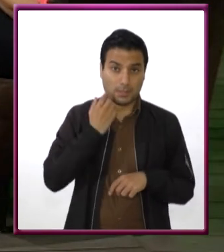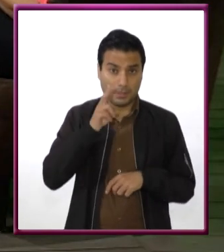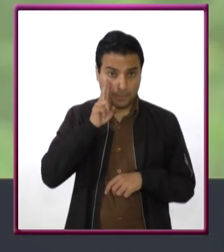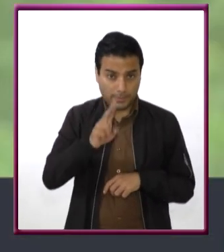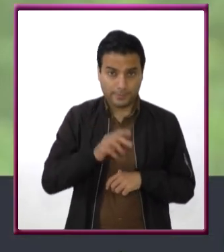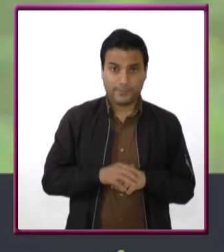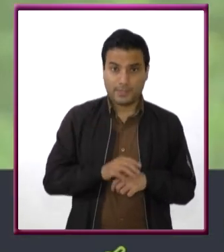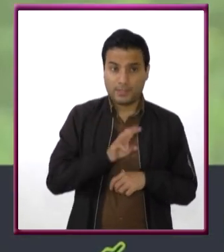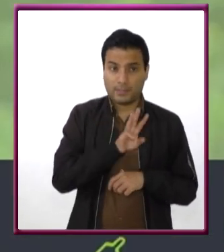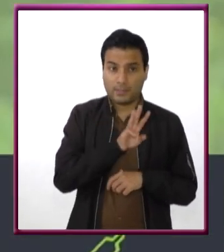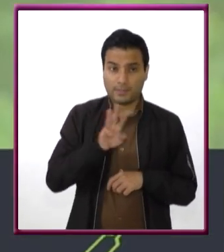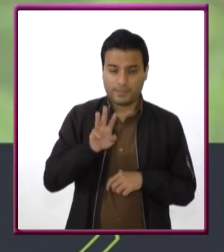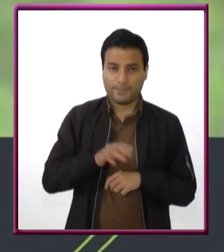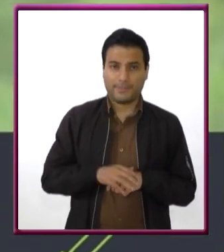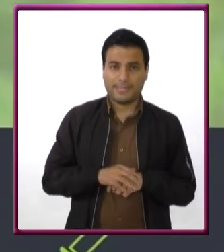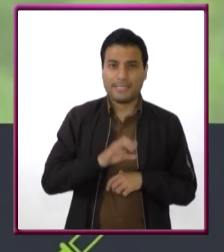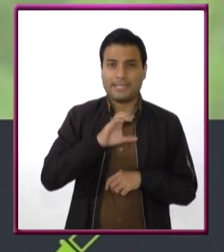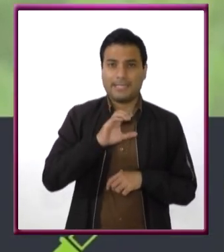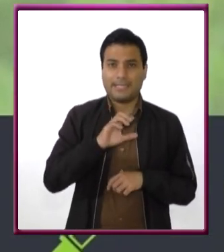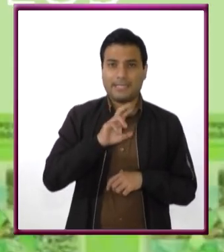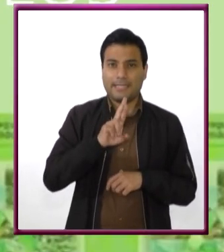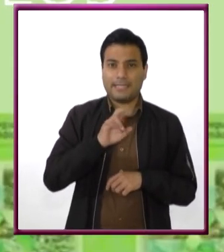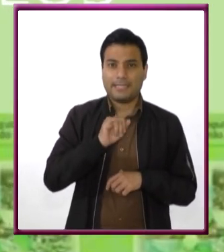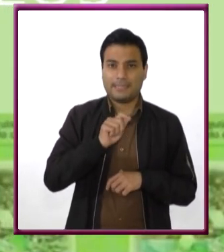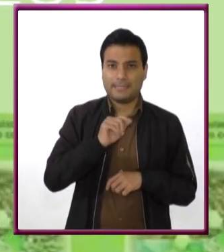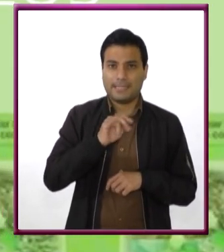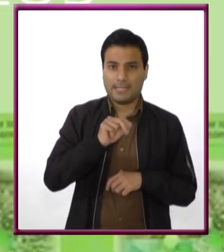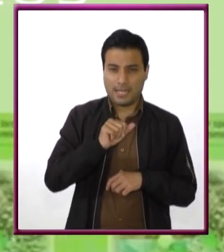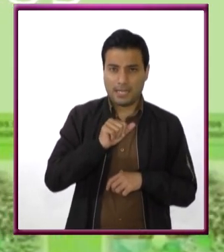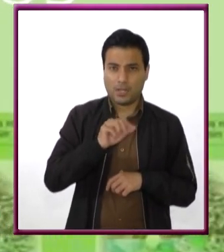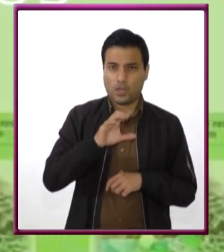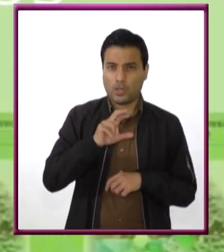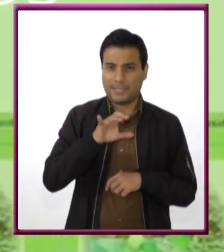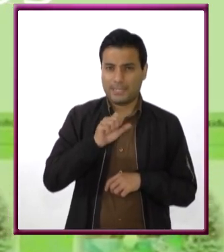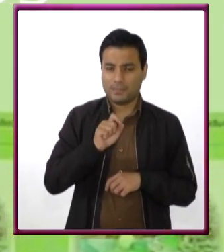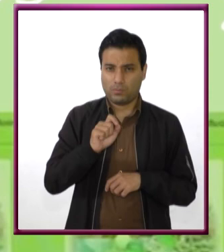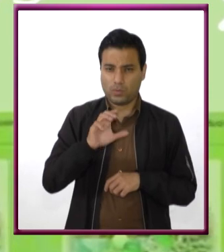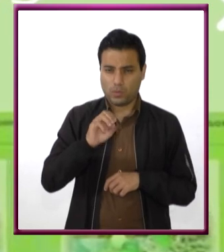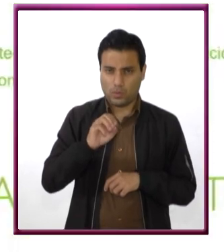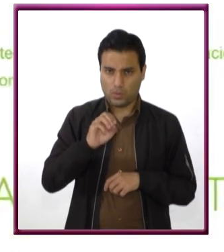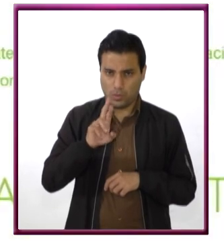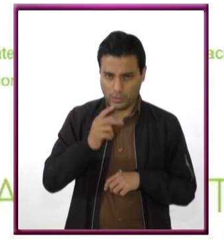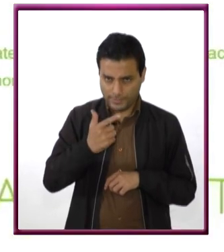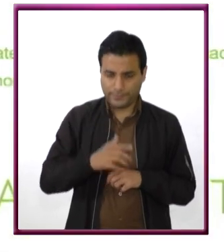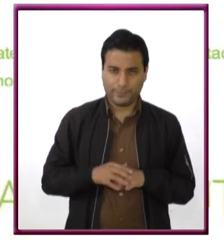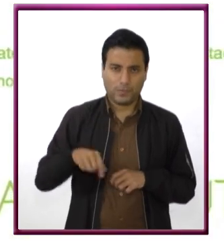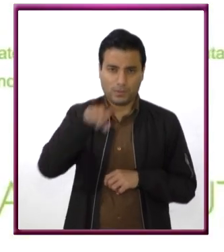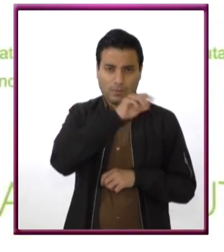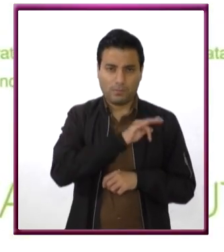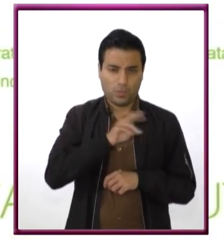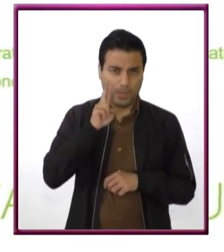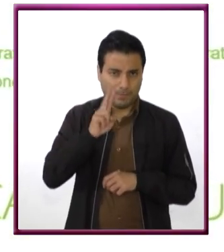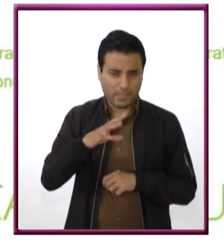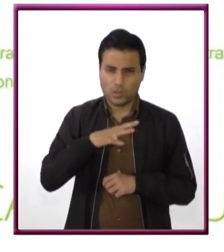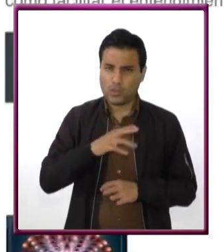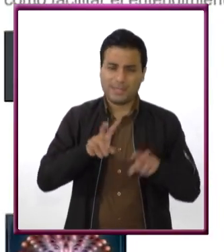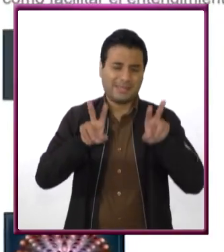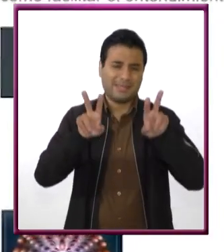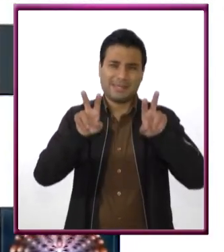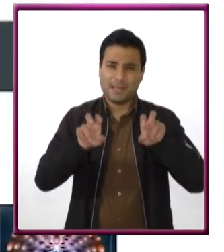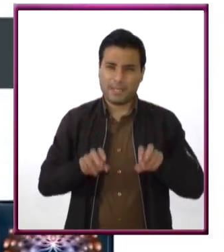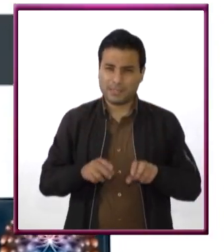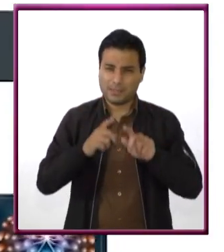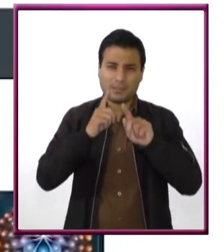que es www.cristinacortinas.org, porque he dedicado mi vida casi a difundir información sobre esos temas, sobre la gestión